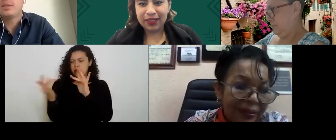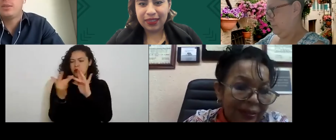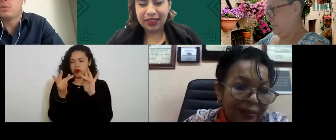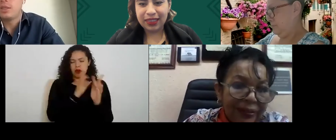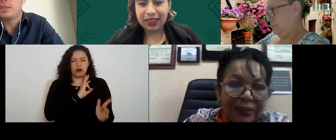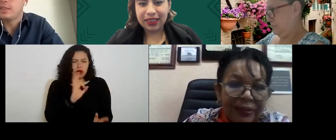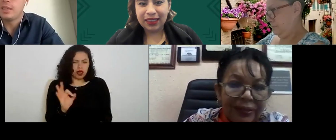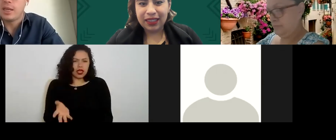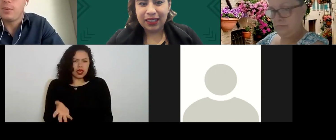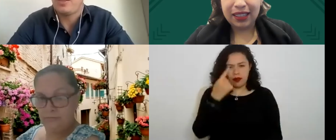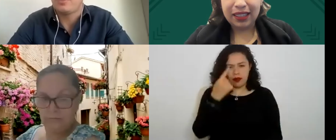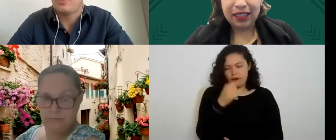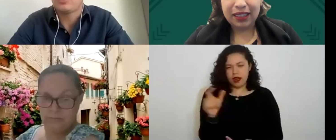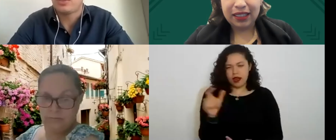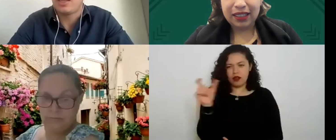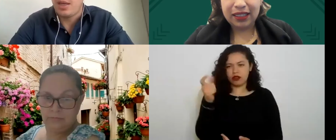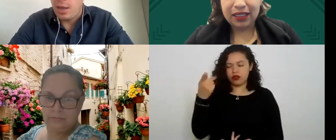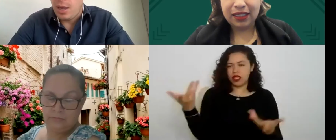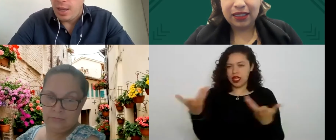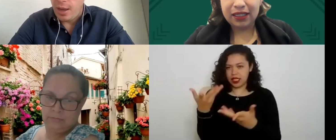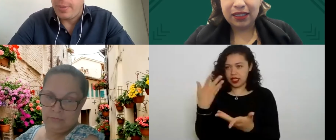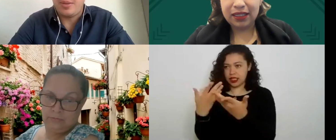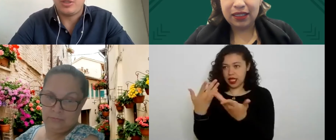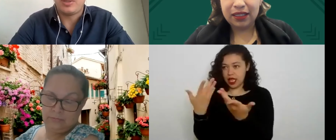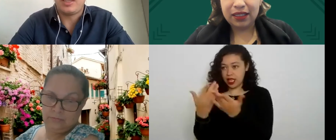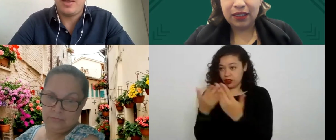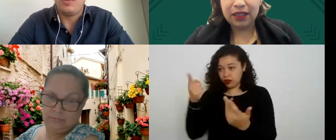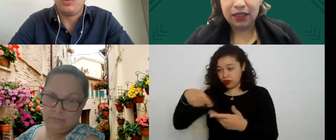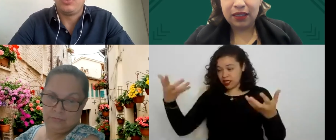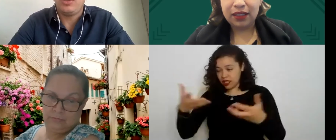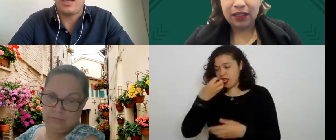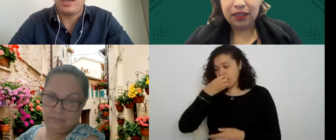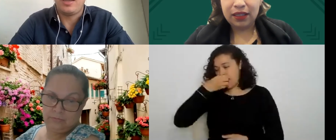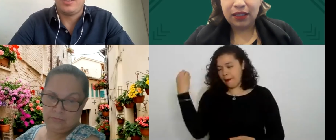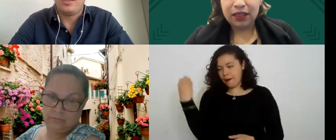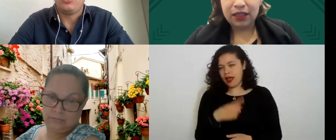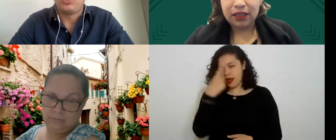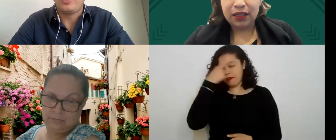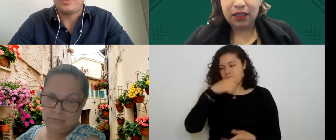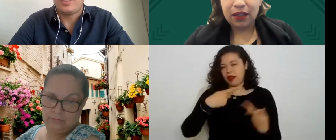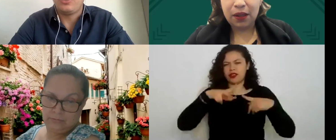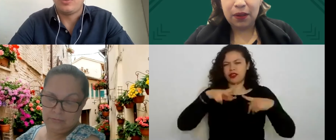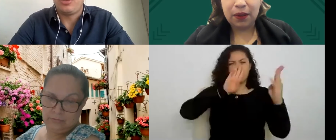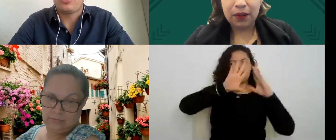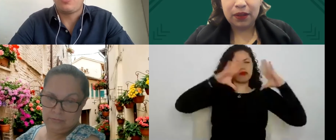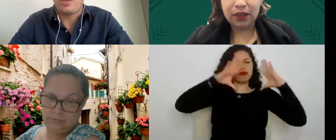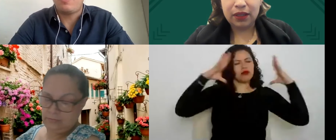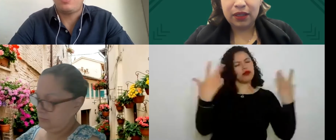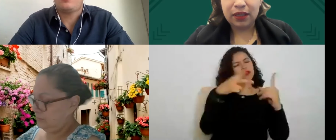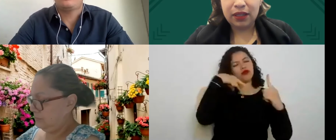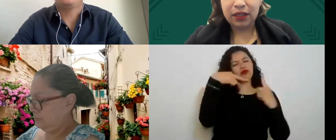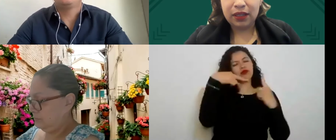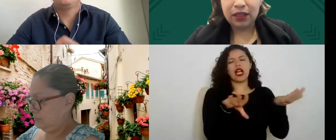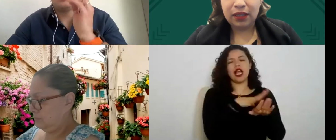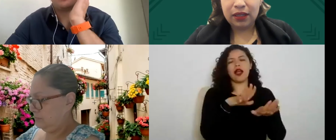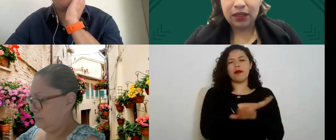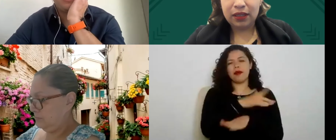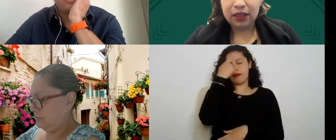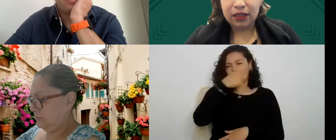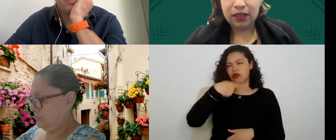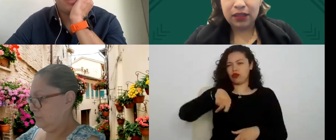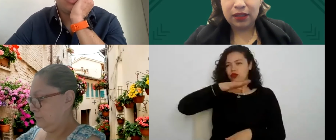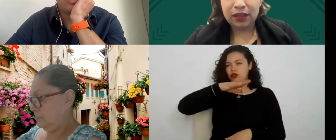que hacen ustedes es increíble y tenemos que cambiar la perspectiva del mundo y que ustedes tengan los apoyos que merecen.